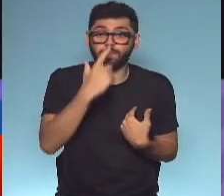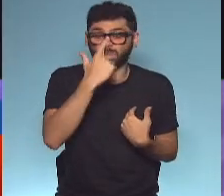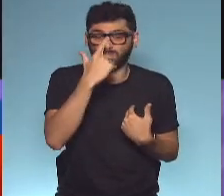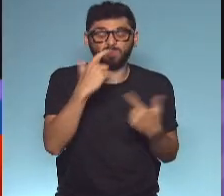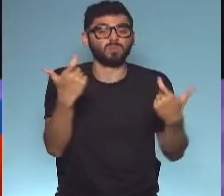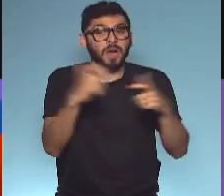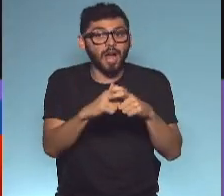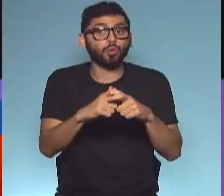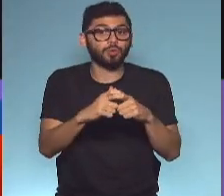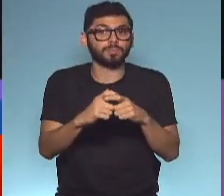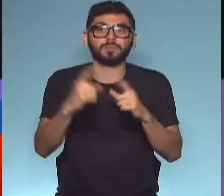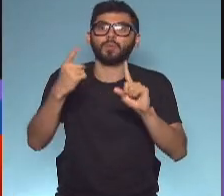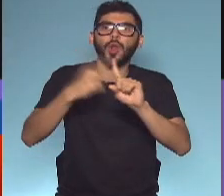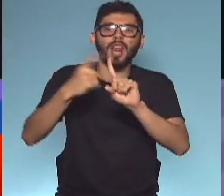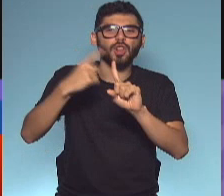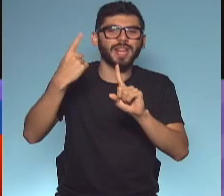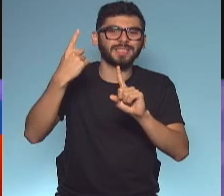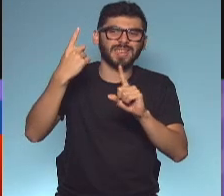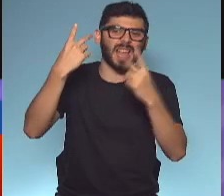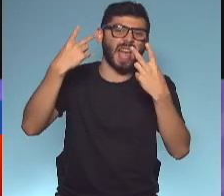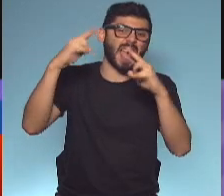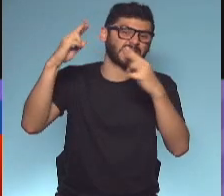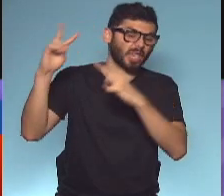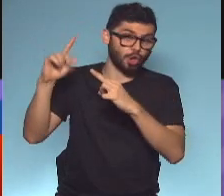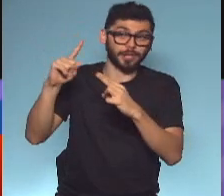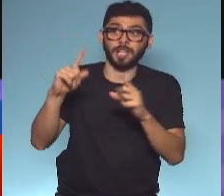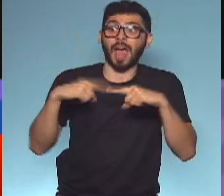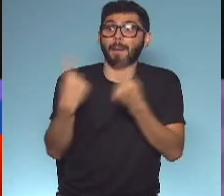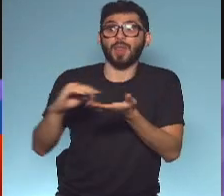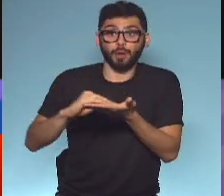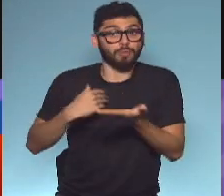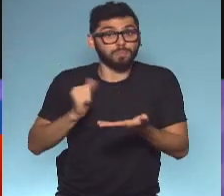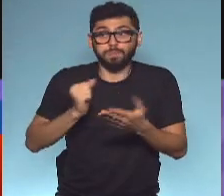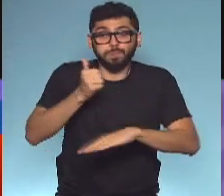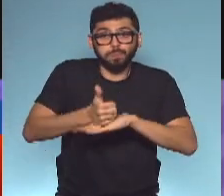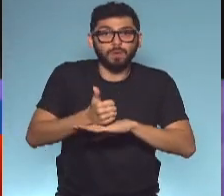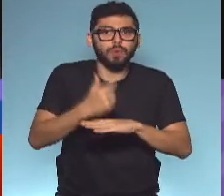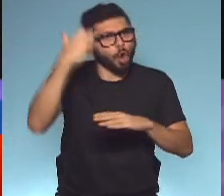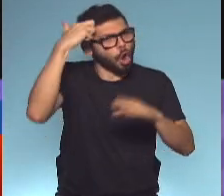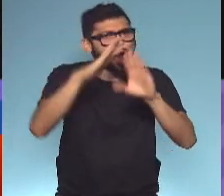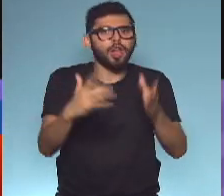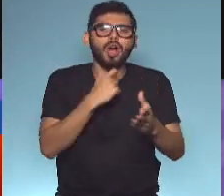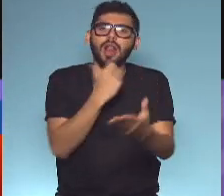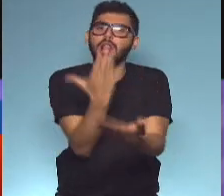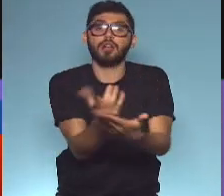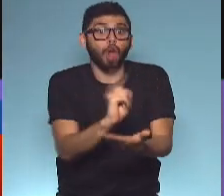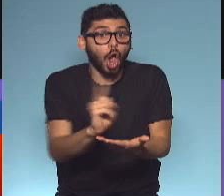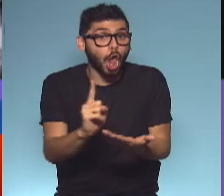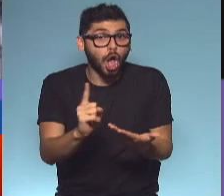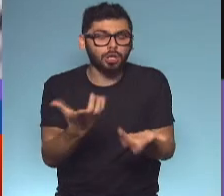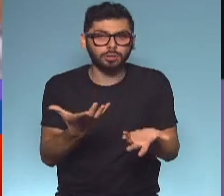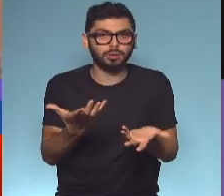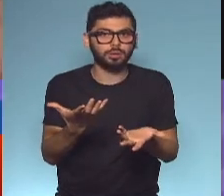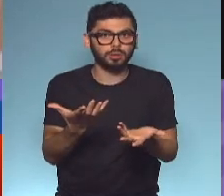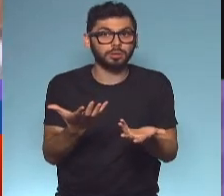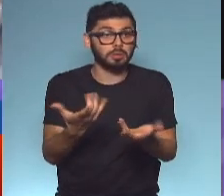reuniones de la Comisión de Relaciones Exteriores de la Cámara de Diputados de la Nación, para que no pase por el Congreso Nacional. Y acá aparecen una serie también